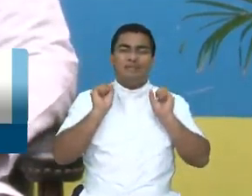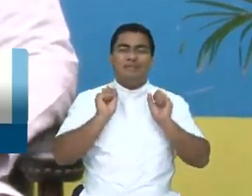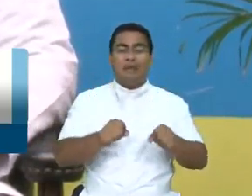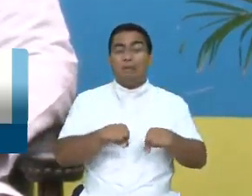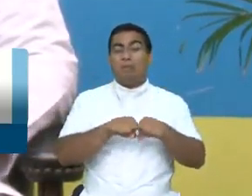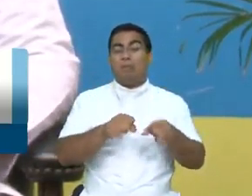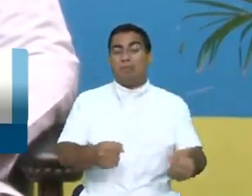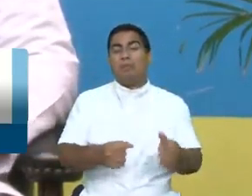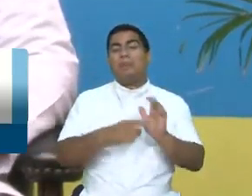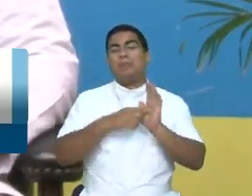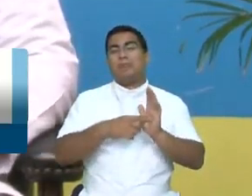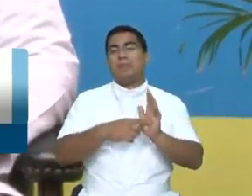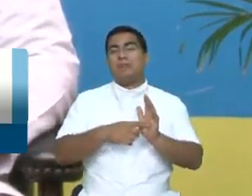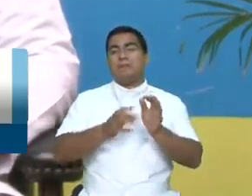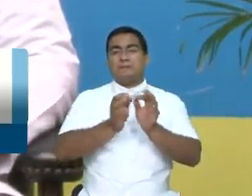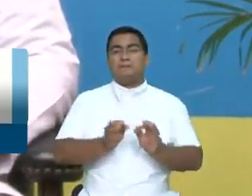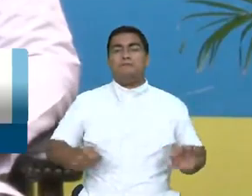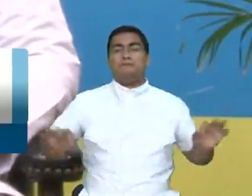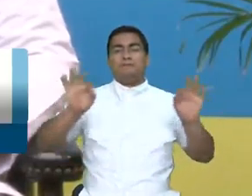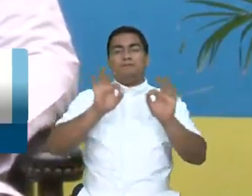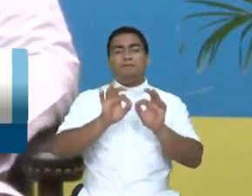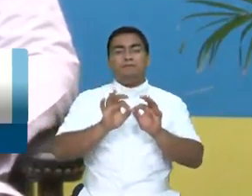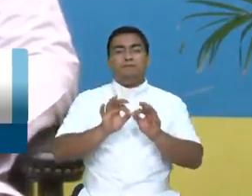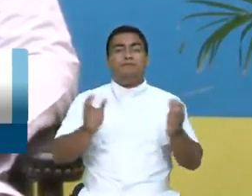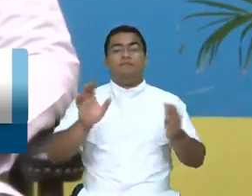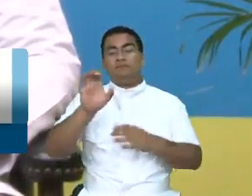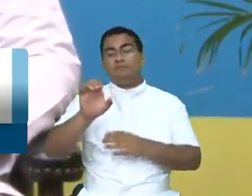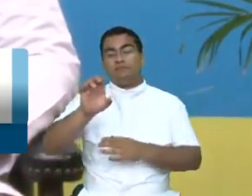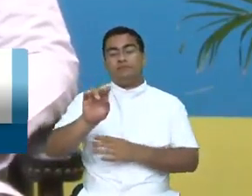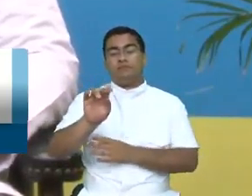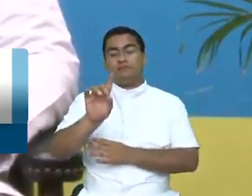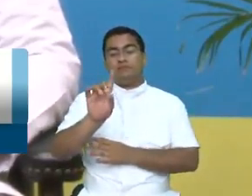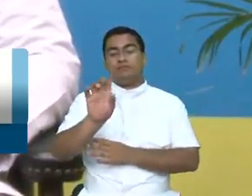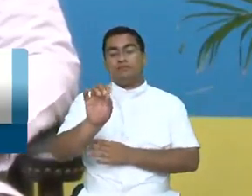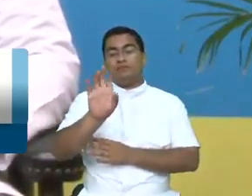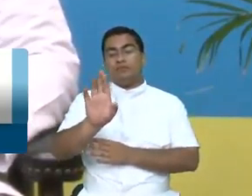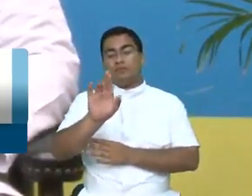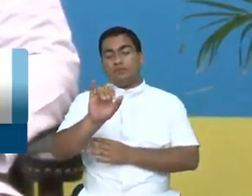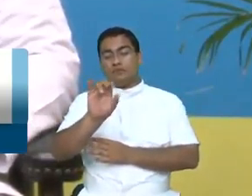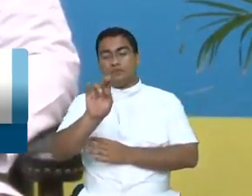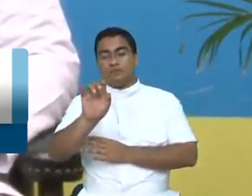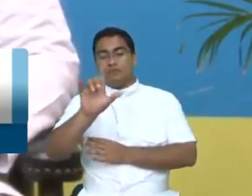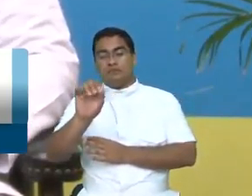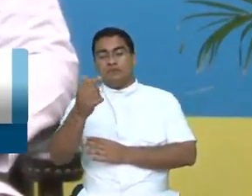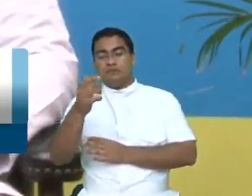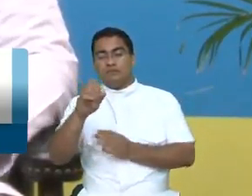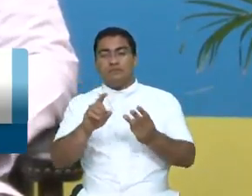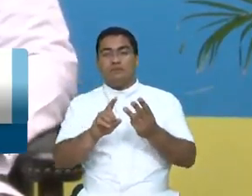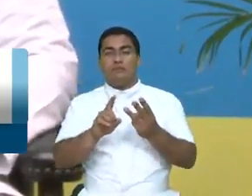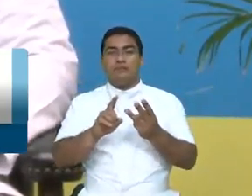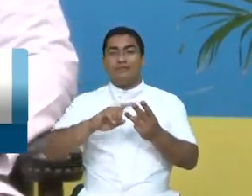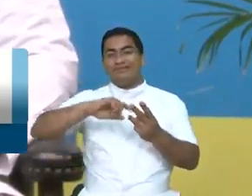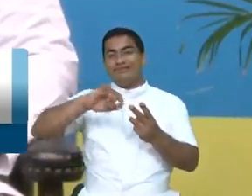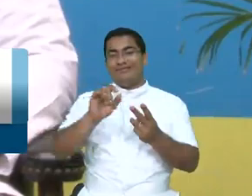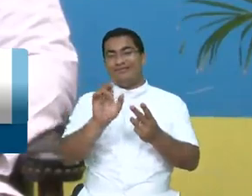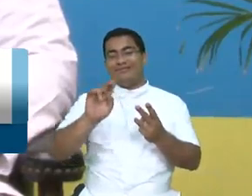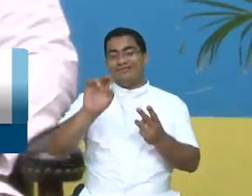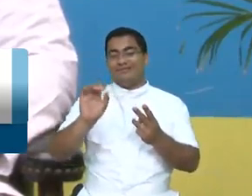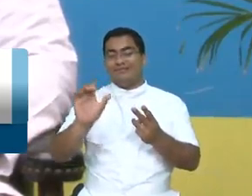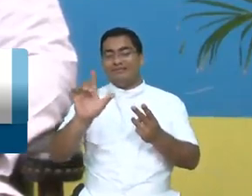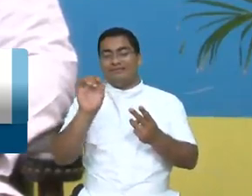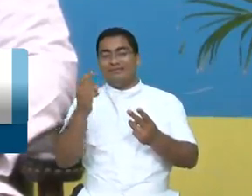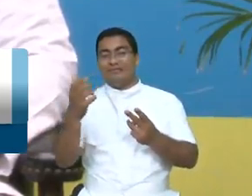pues encaminadas, donde los principales son los endocrinólogos, los ginecólogos, los ortopedistas. Y sí, se ha visto un aumento, pero